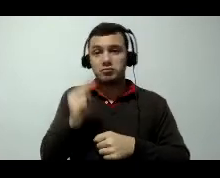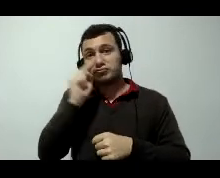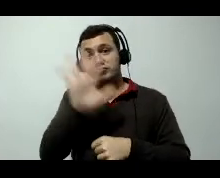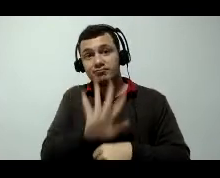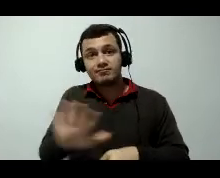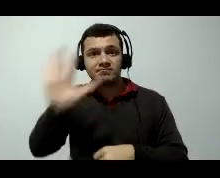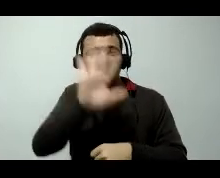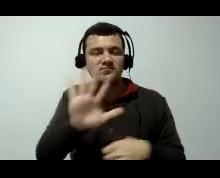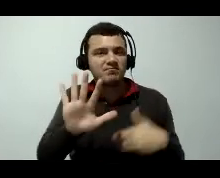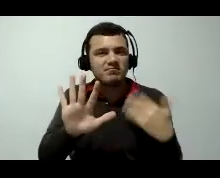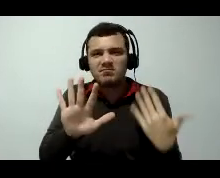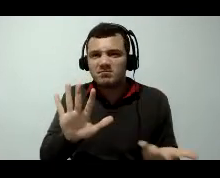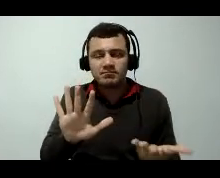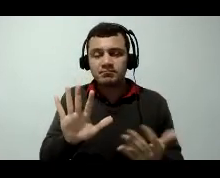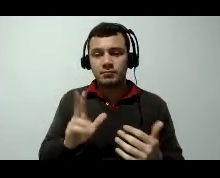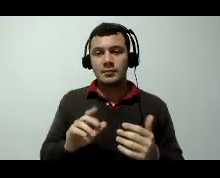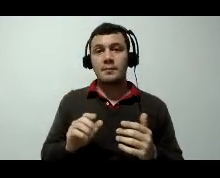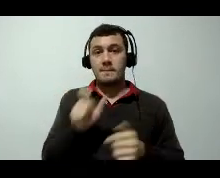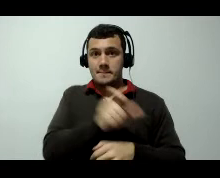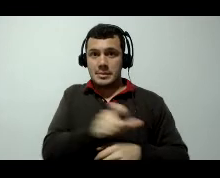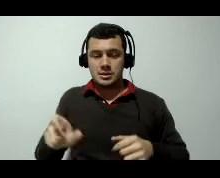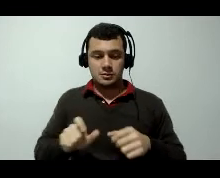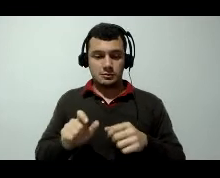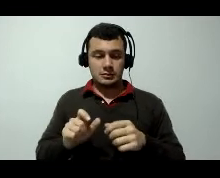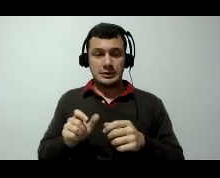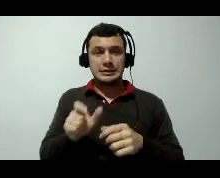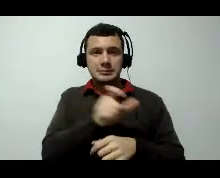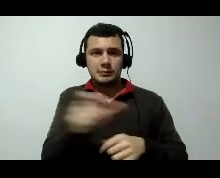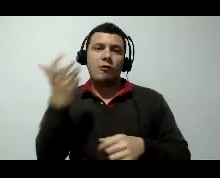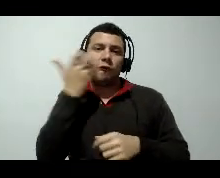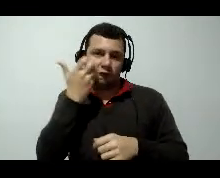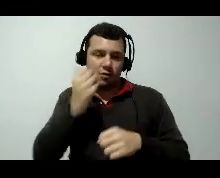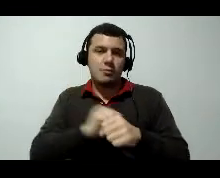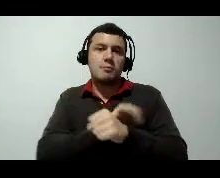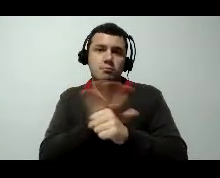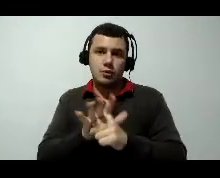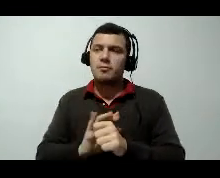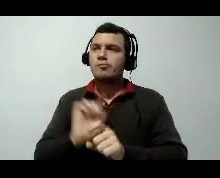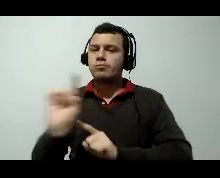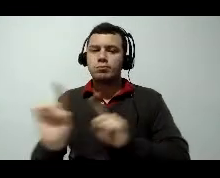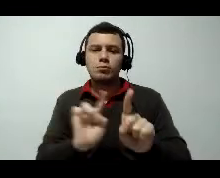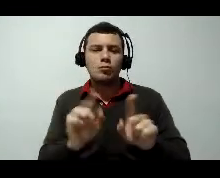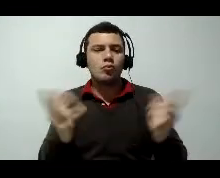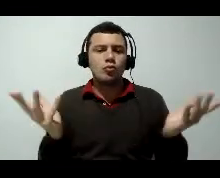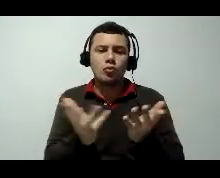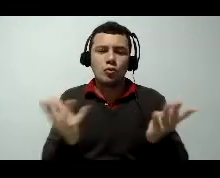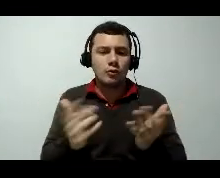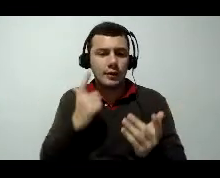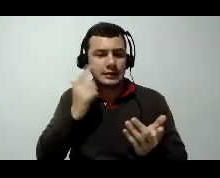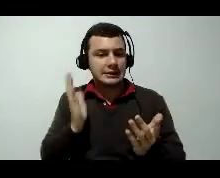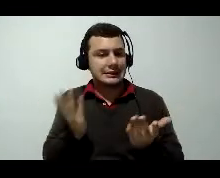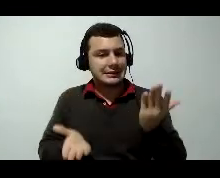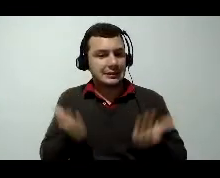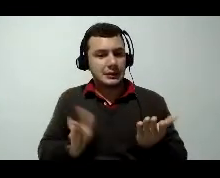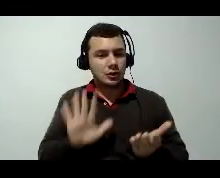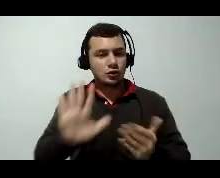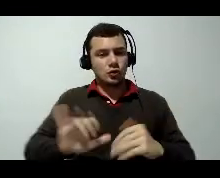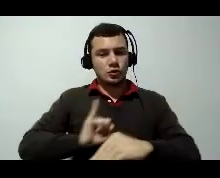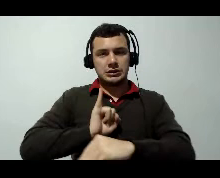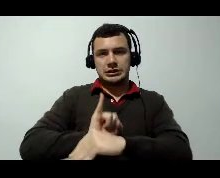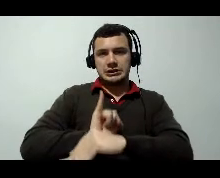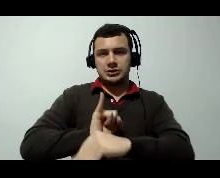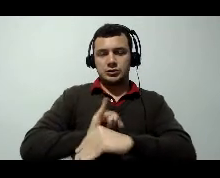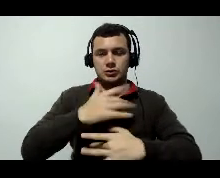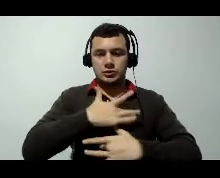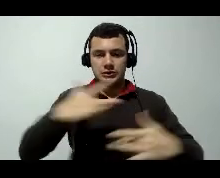direccionando la mayor parte de estos pacientes. Eso no quiere decir que no me pueda llegar a ninguna otra institución de salud y que no deba estar preparada, pero obviamente